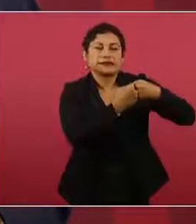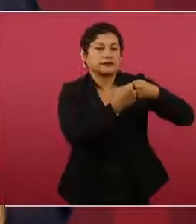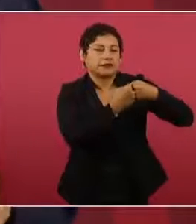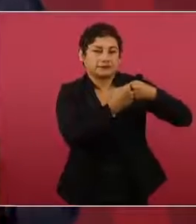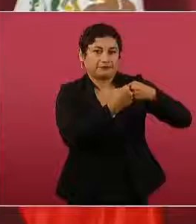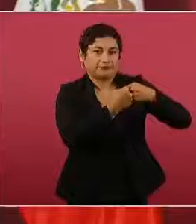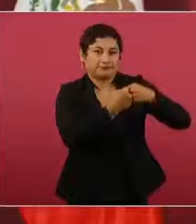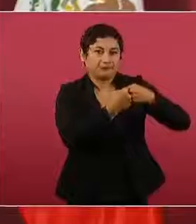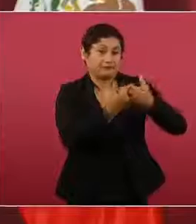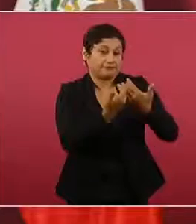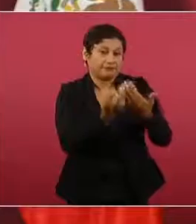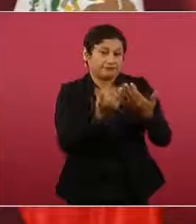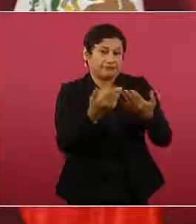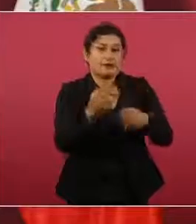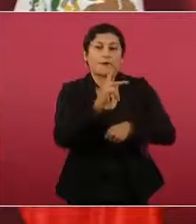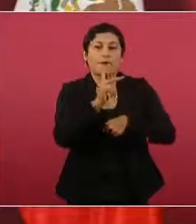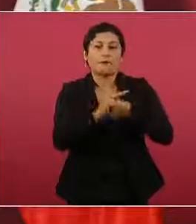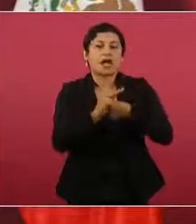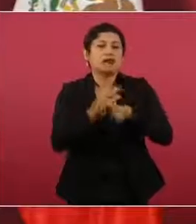y que